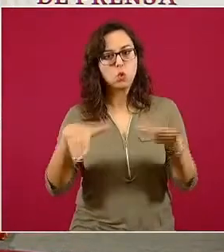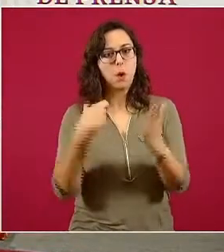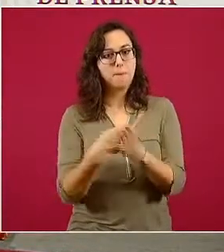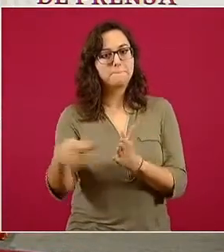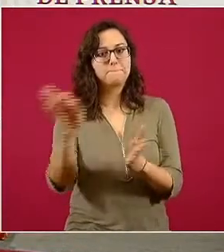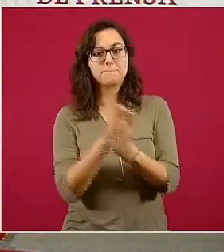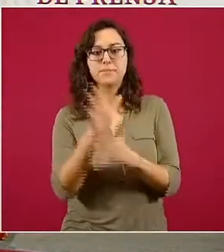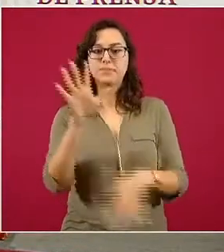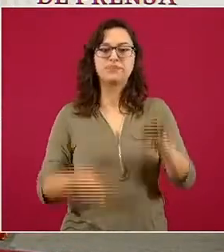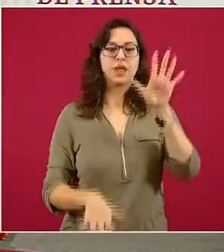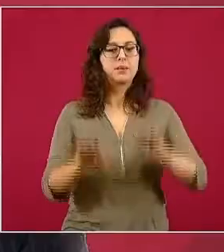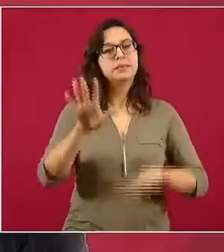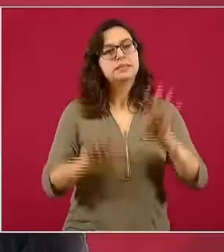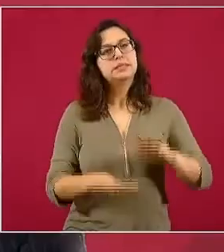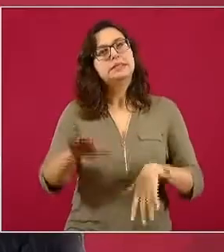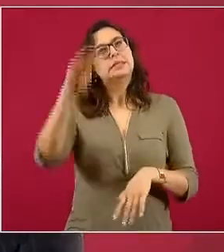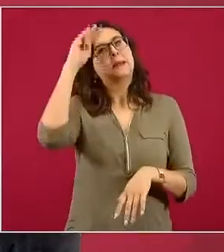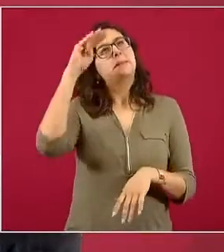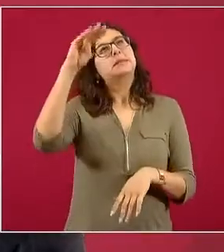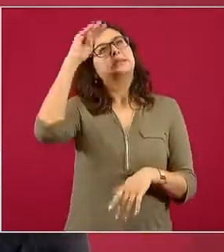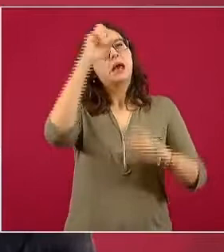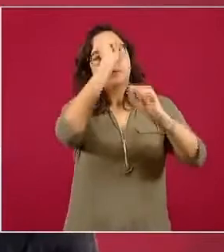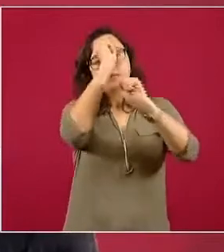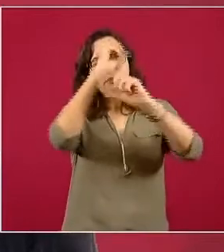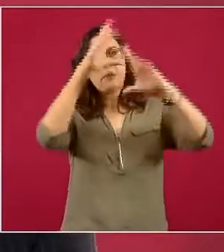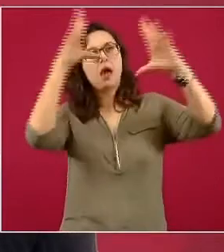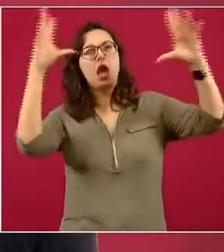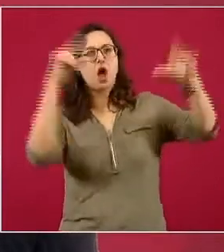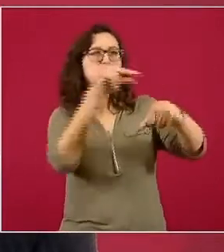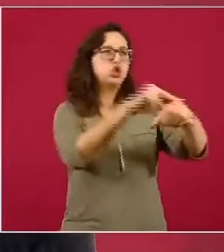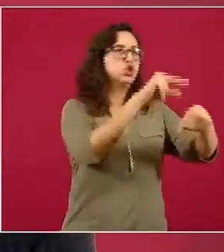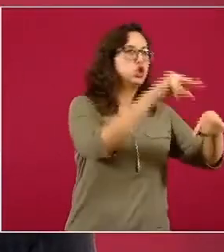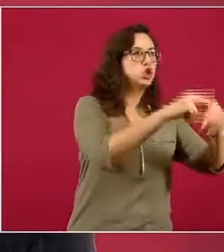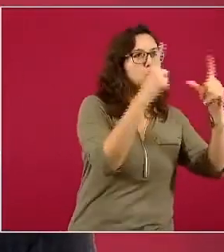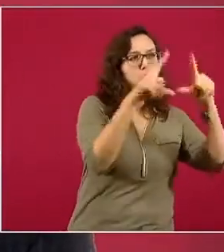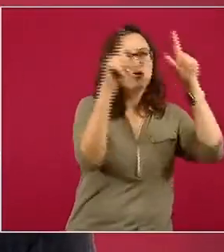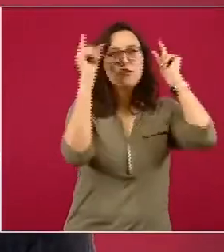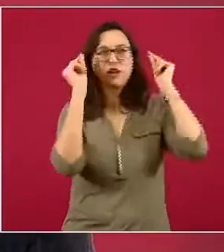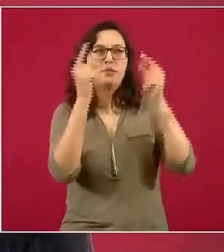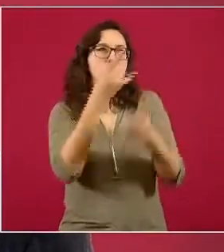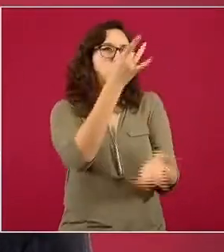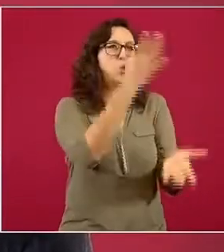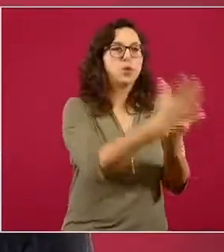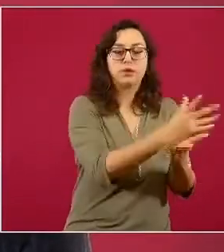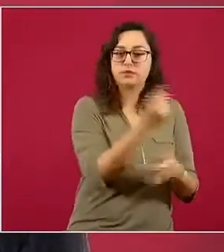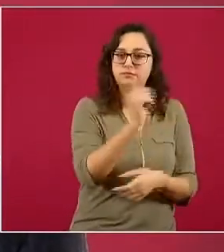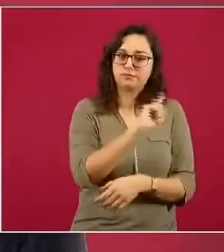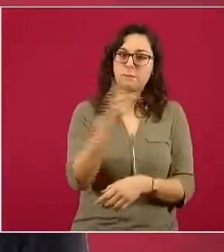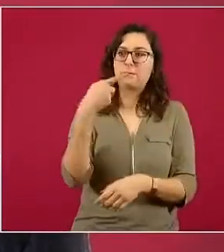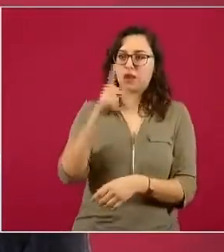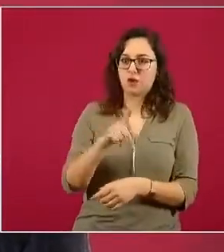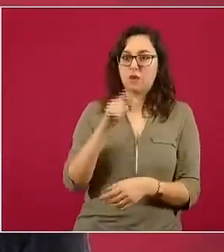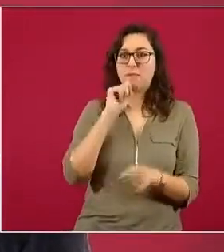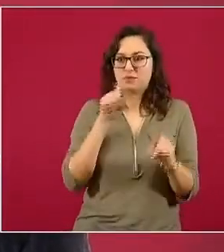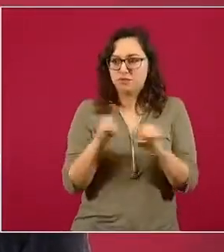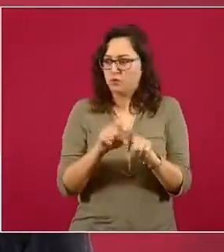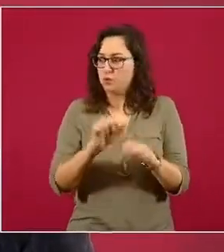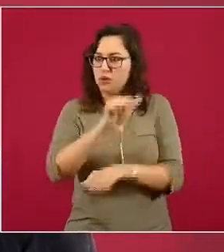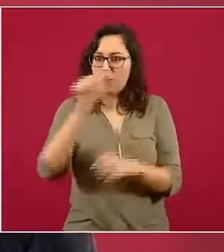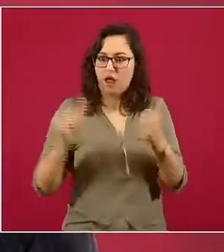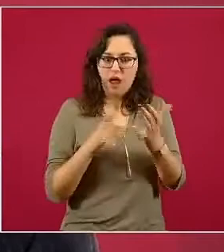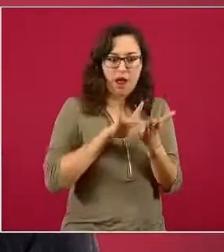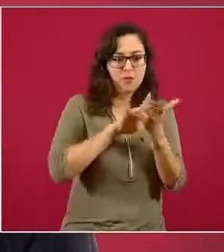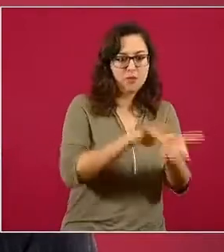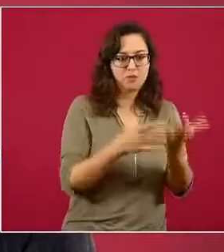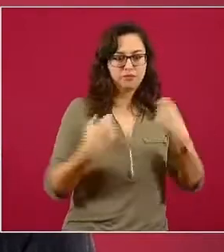no se destaca porque se piensa en el trabajo especializado del personal clínico, pero este personal de apoyo es fundamental.